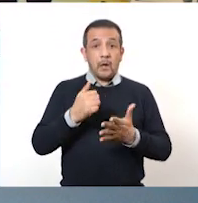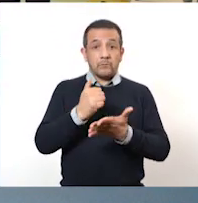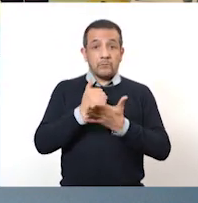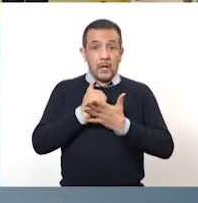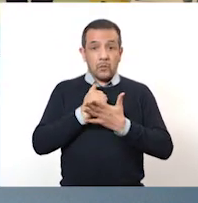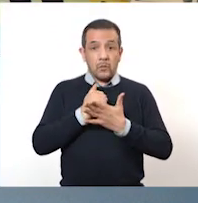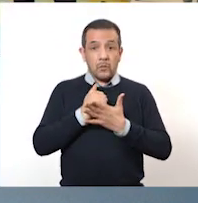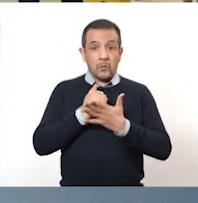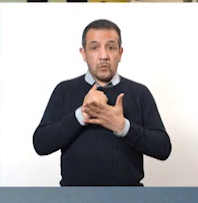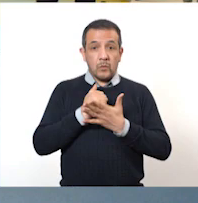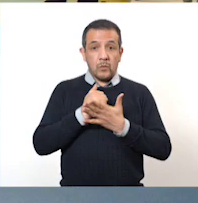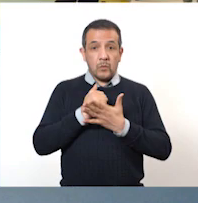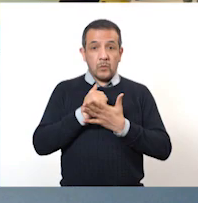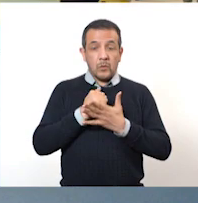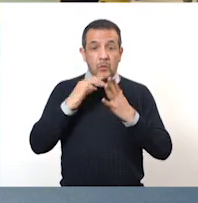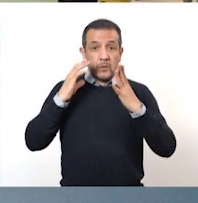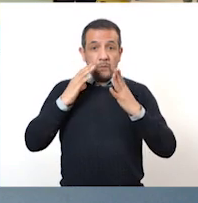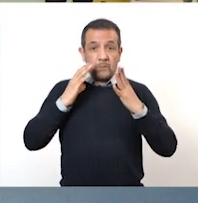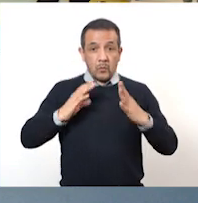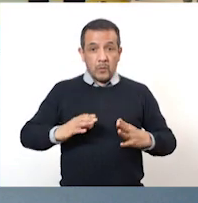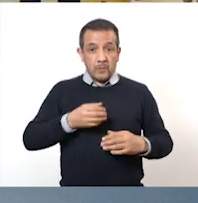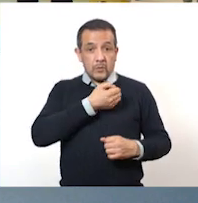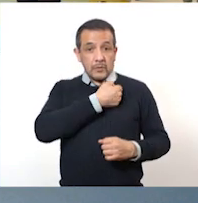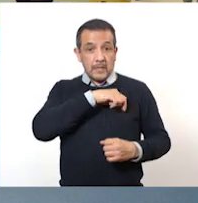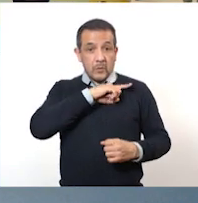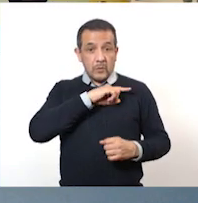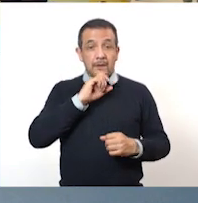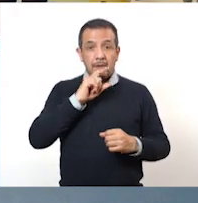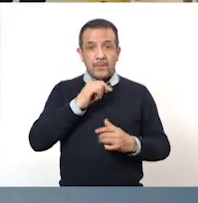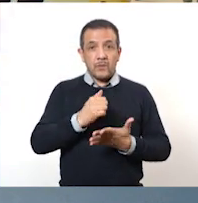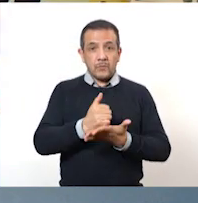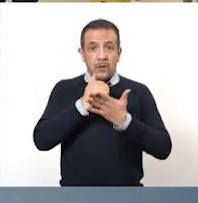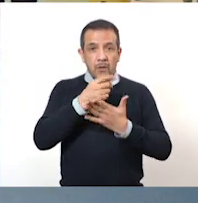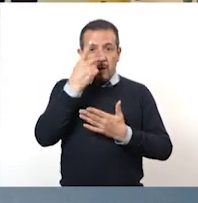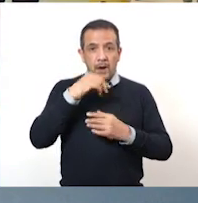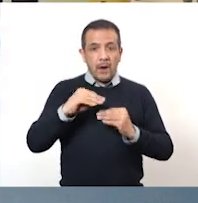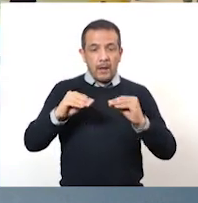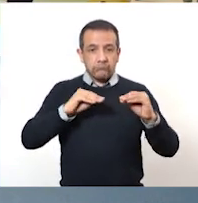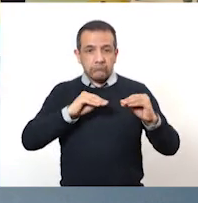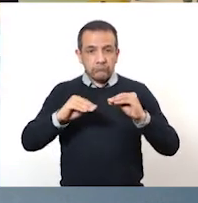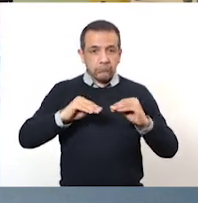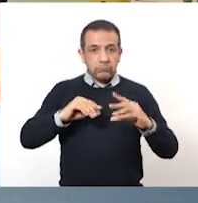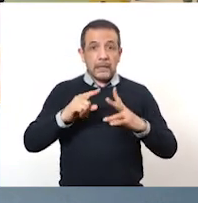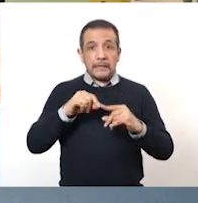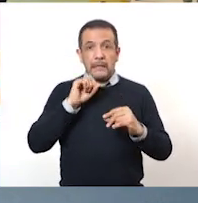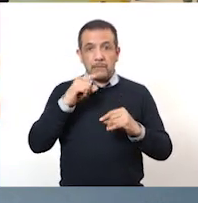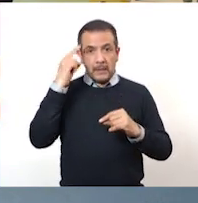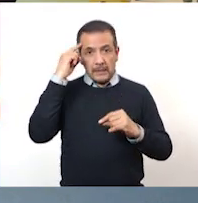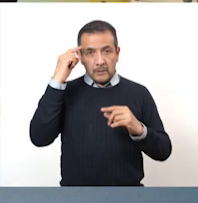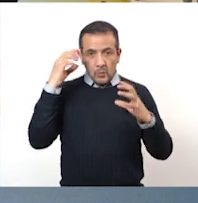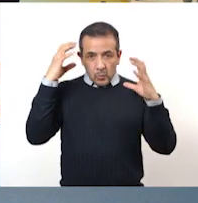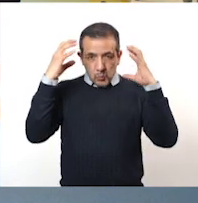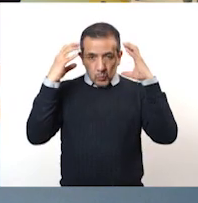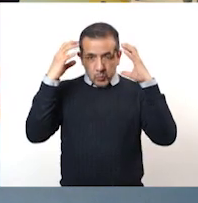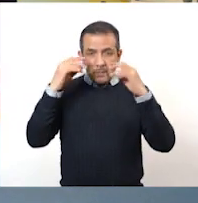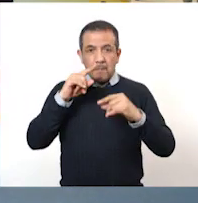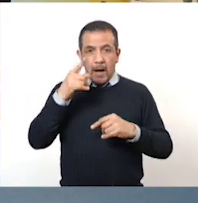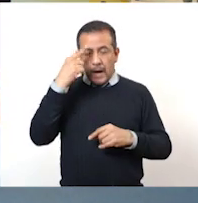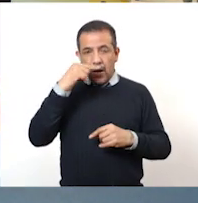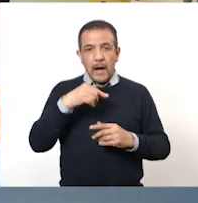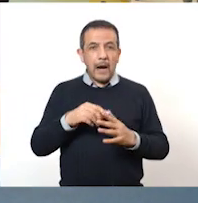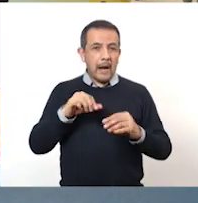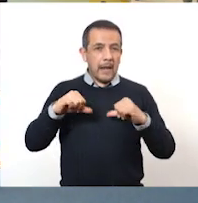Nos ayuda a mantener mejor nuestra salud, a mantenernos activos, ayuda al cerebro para que podamos realizar